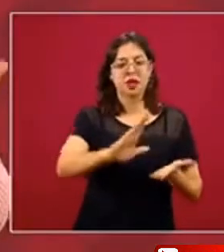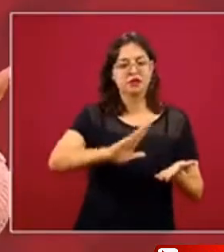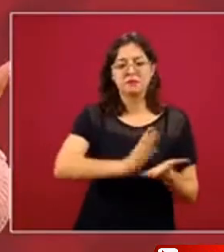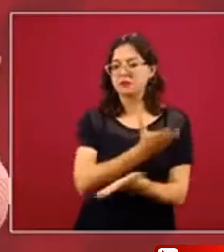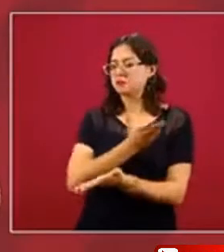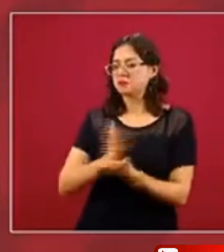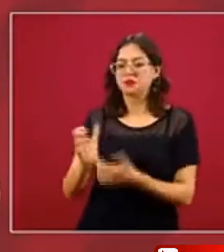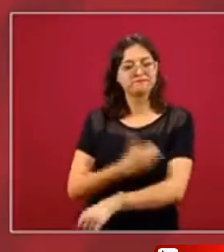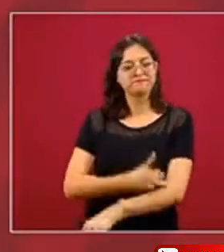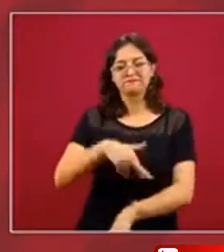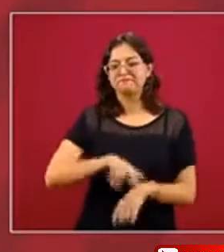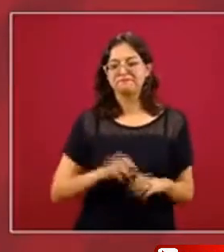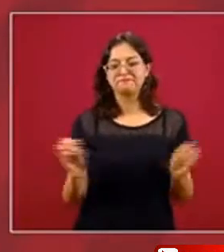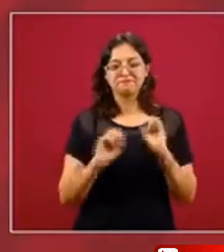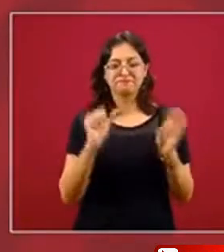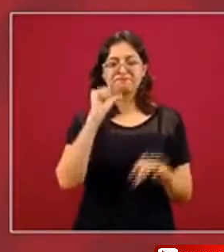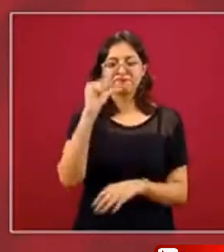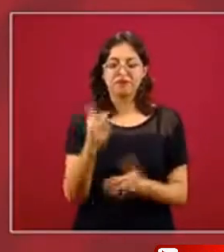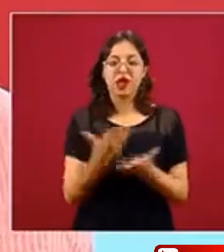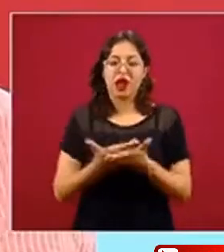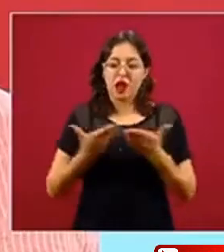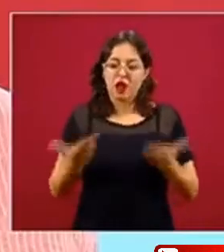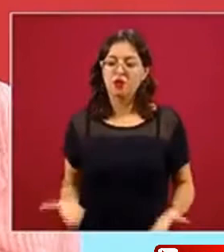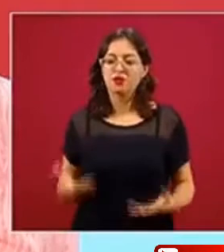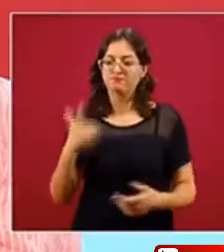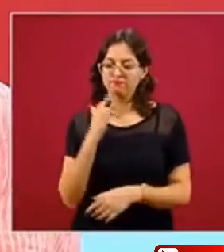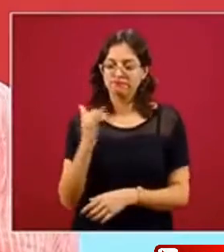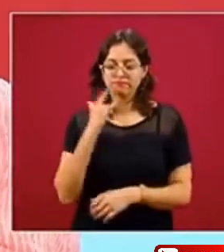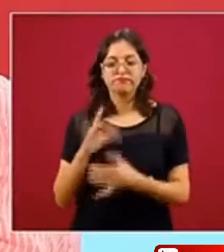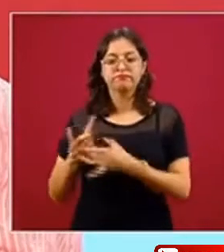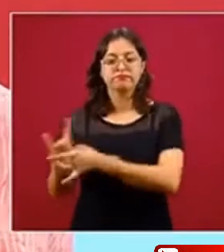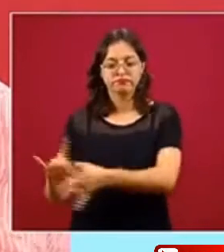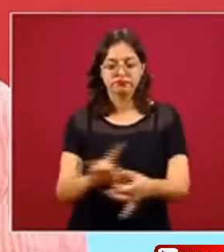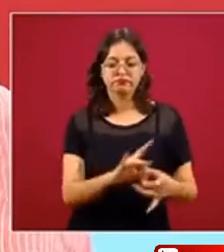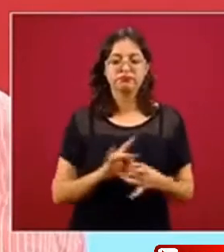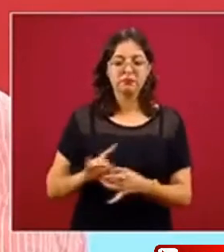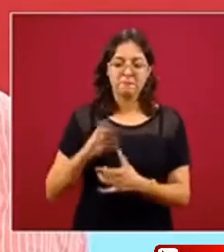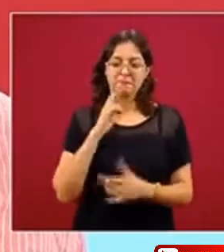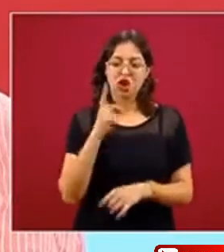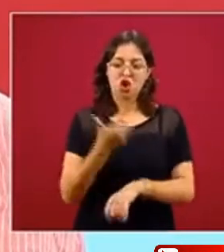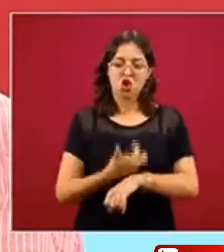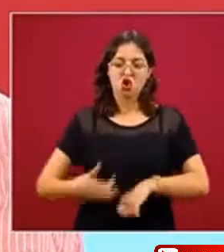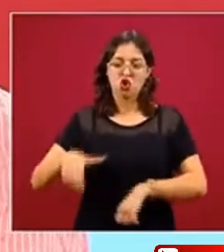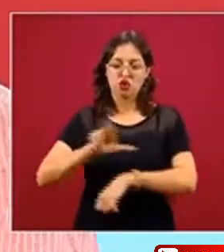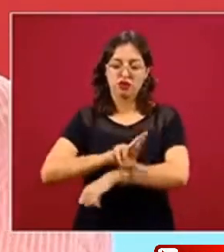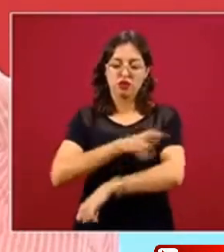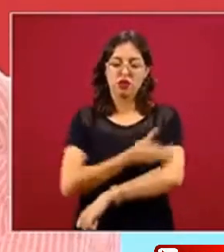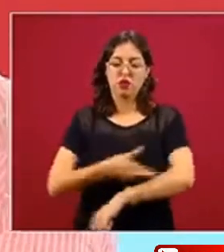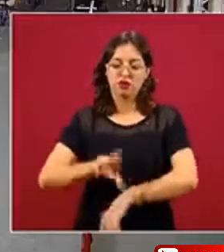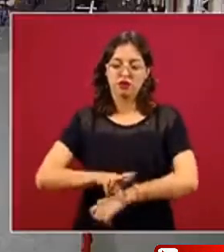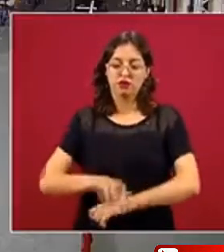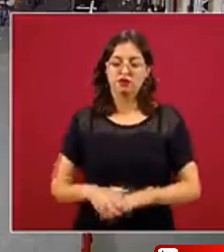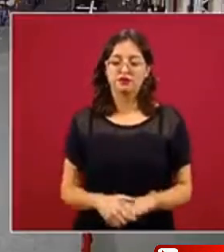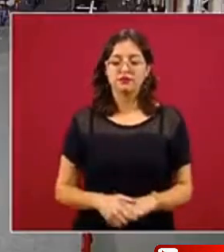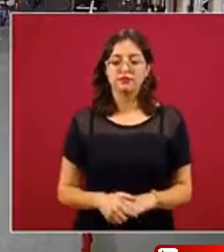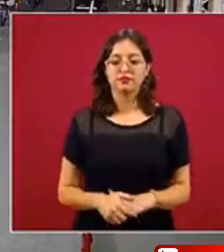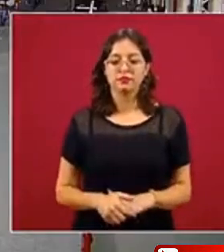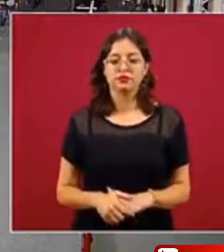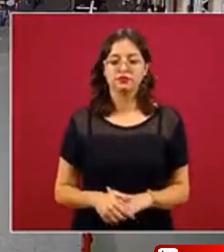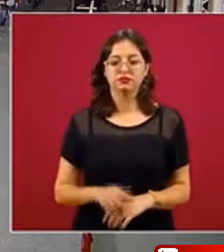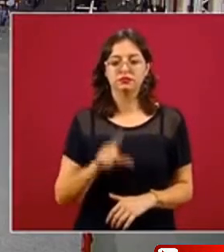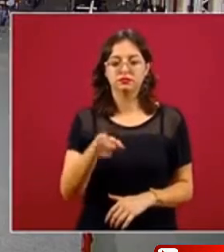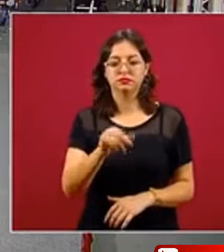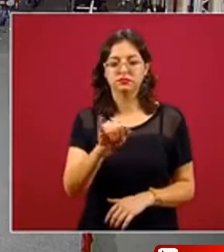estaba coordinado, y hoy tenemos el empeño de que esté mejor coordinado. Muchas gracias. Juan Hernández